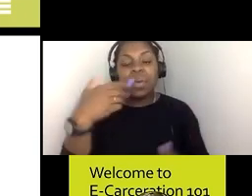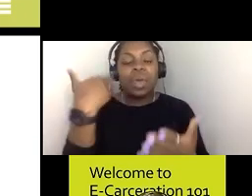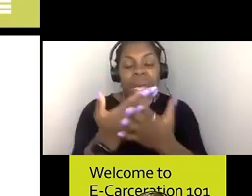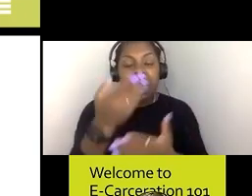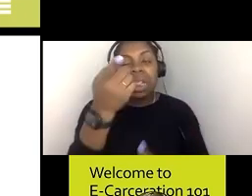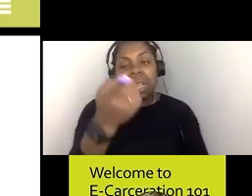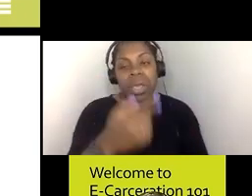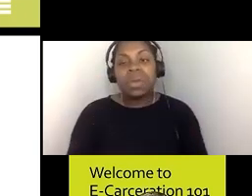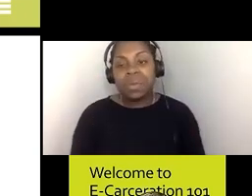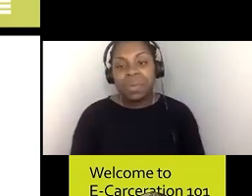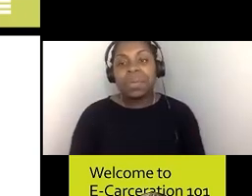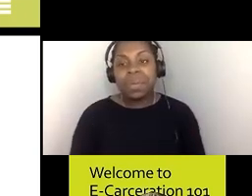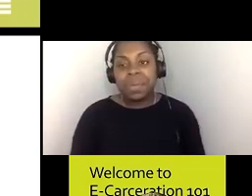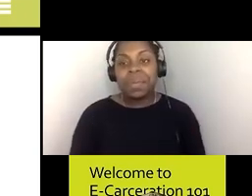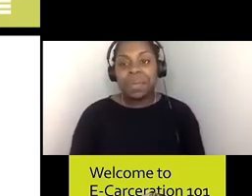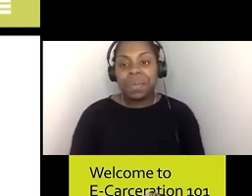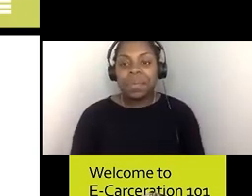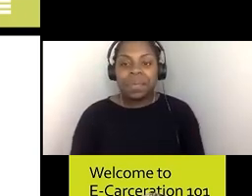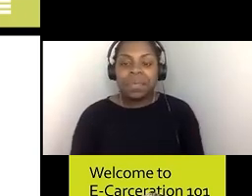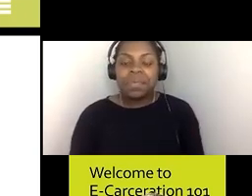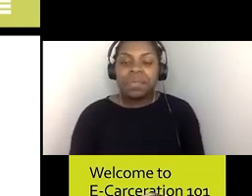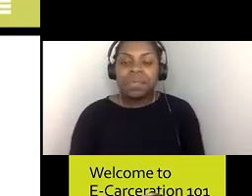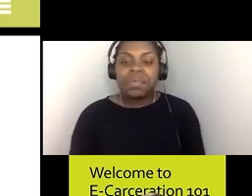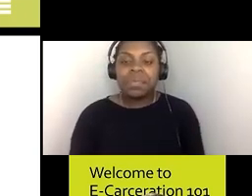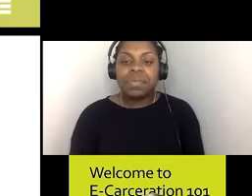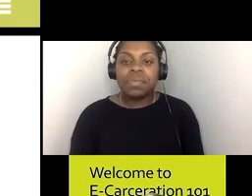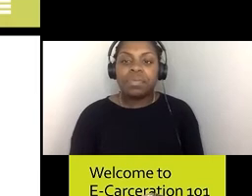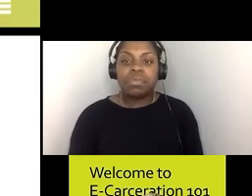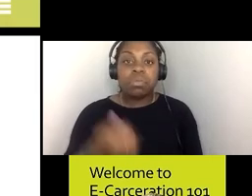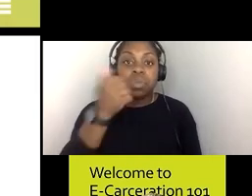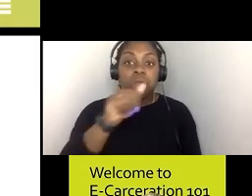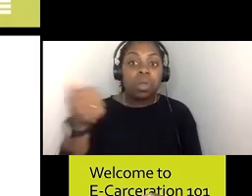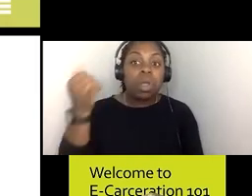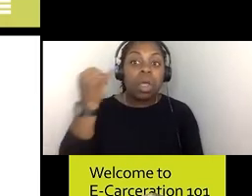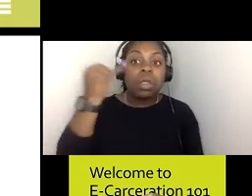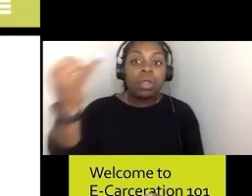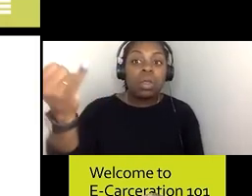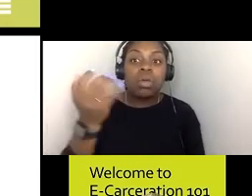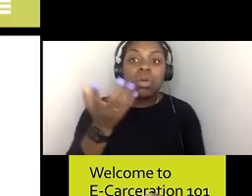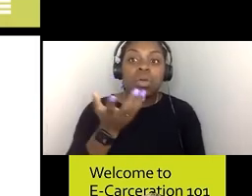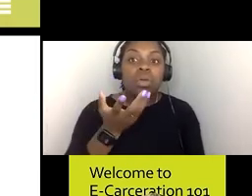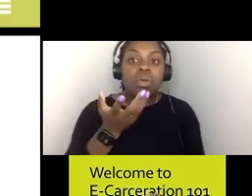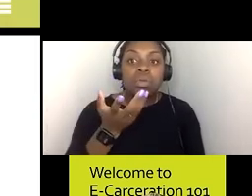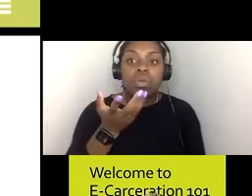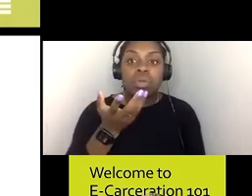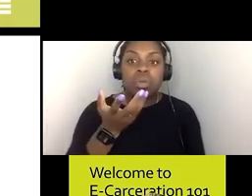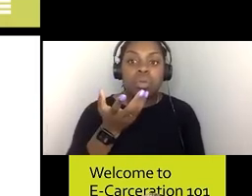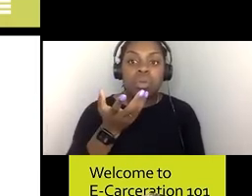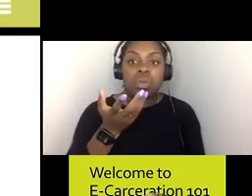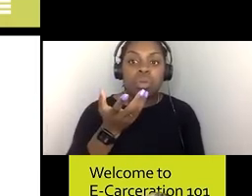Solo que quiero poder expresarme, ¿no? Ojalá lleguemos ahí. ¿Alguna otra idea